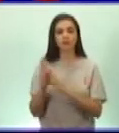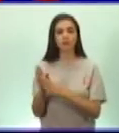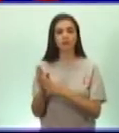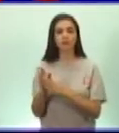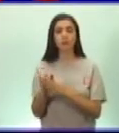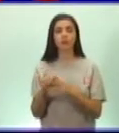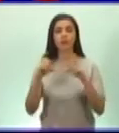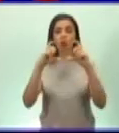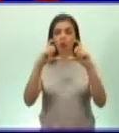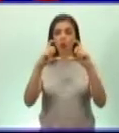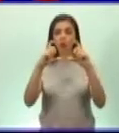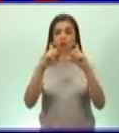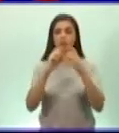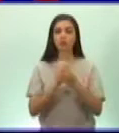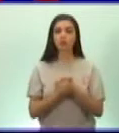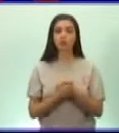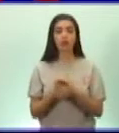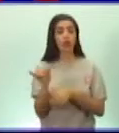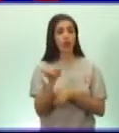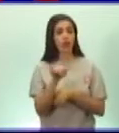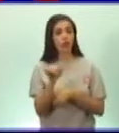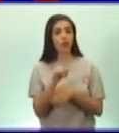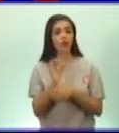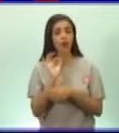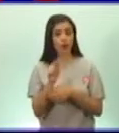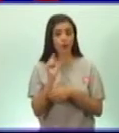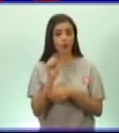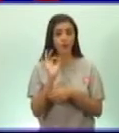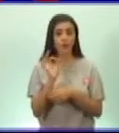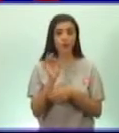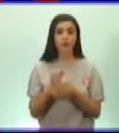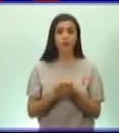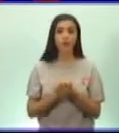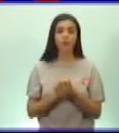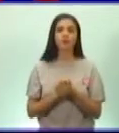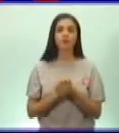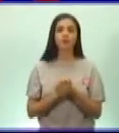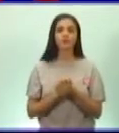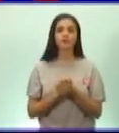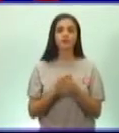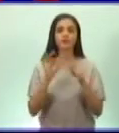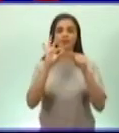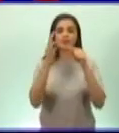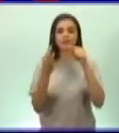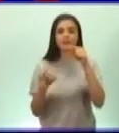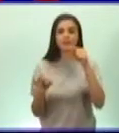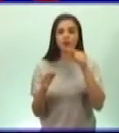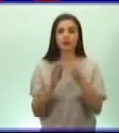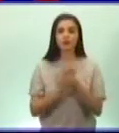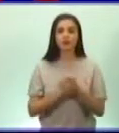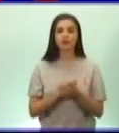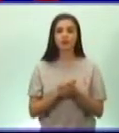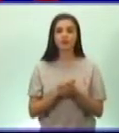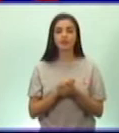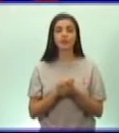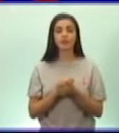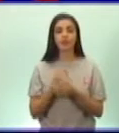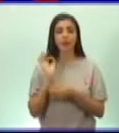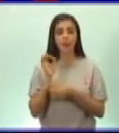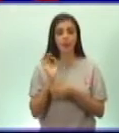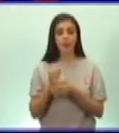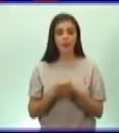orina, también por ahí sale el semen. Esto va a pertenecer a un